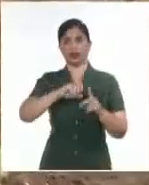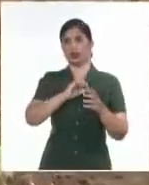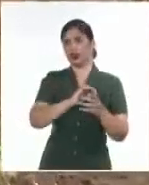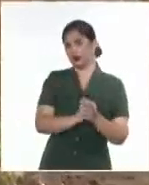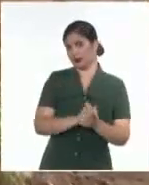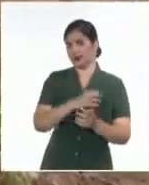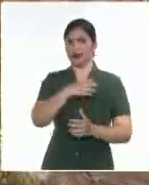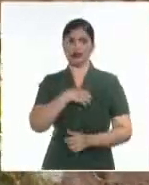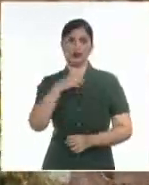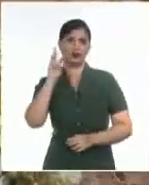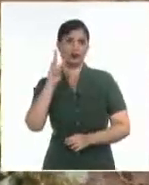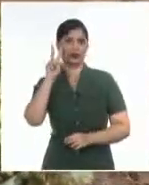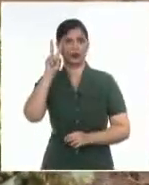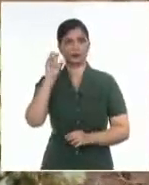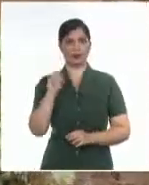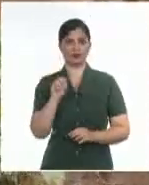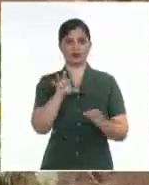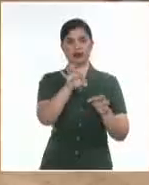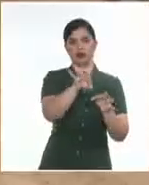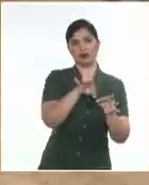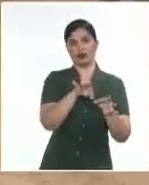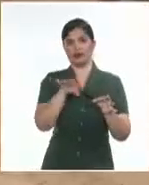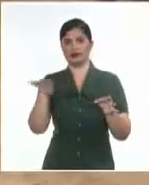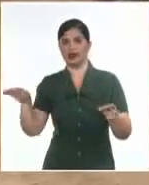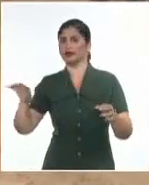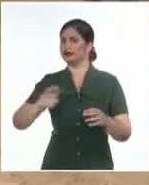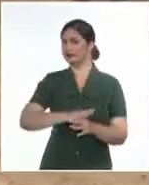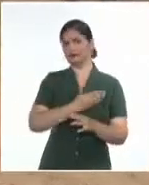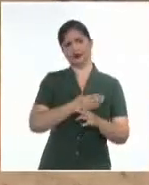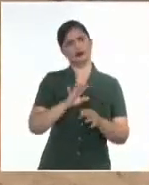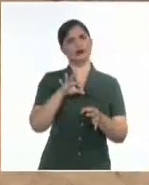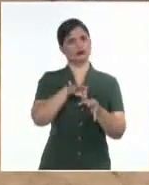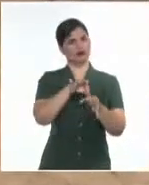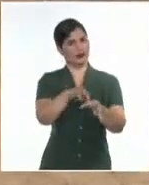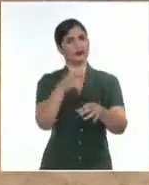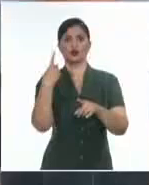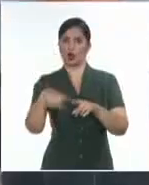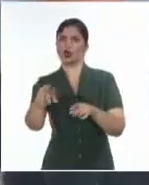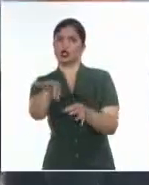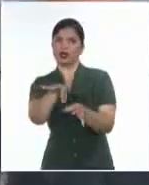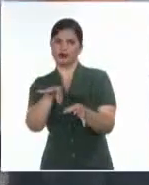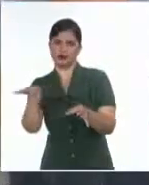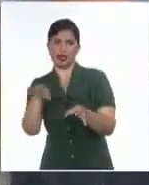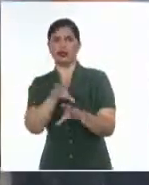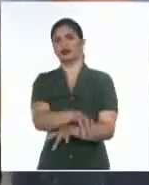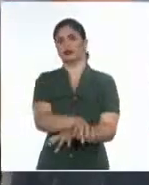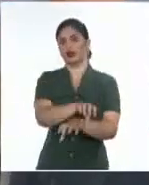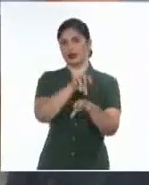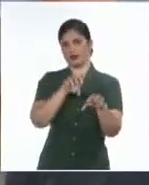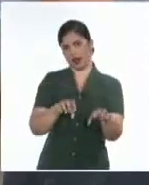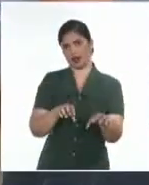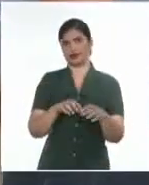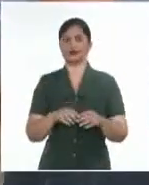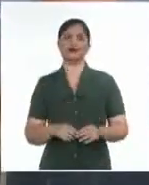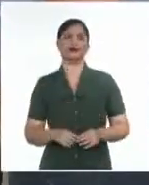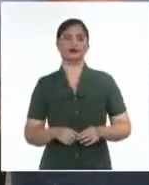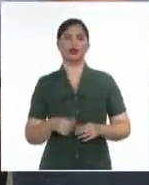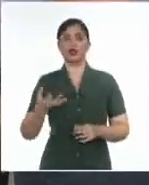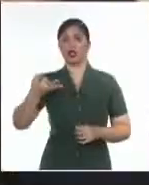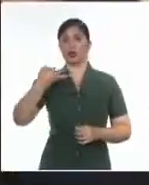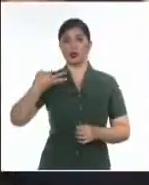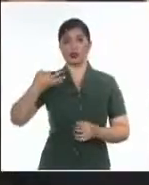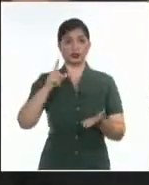320 hectáreas destinadas directamente a los cultivarios, restos de ganadería, mayormente centros de desarrollo hembra. Ya en la ciudad de Placetas, el jefe del